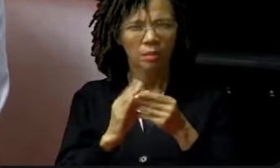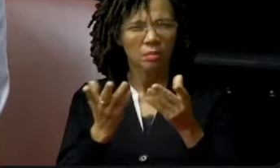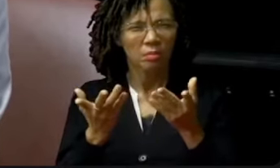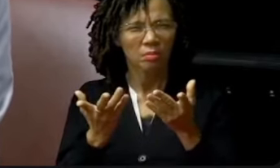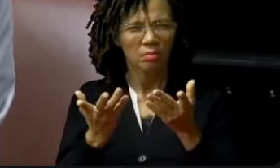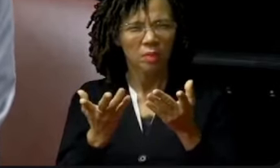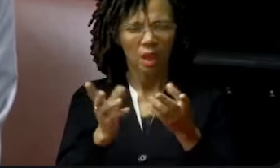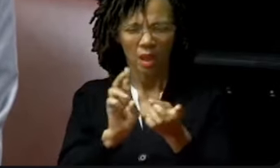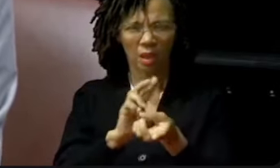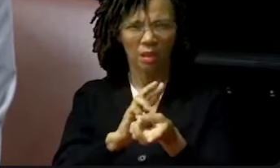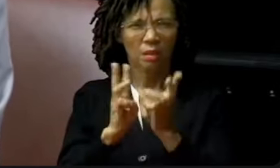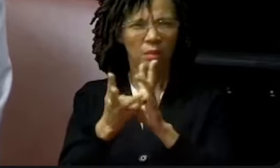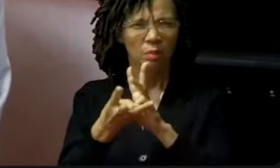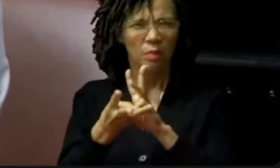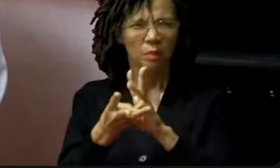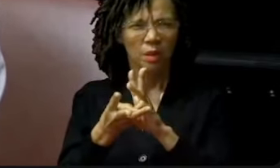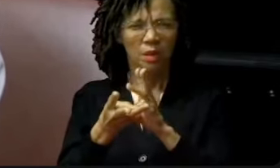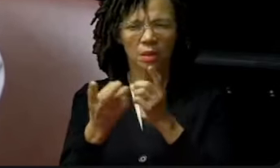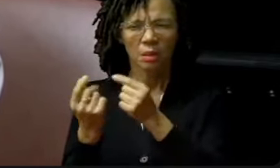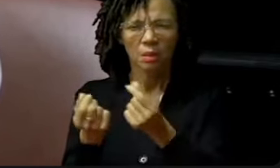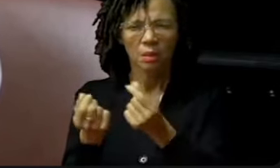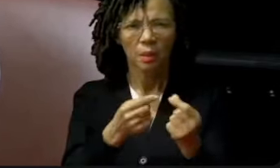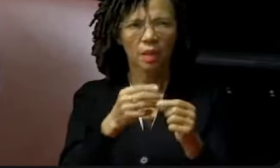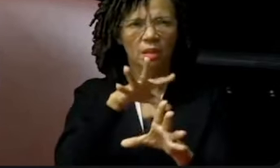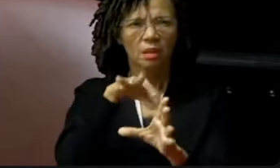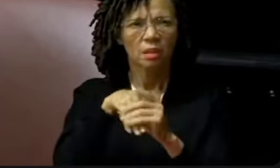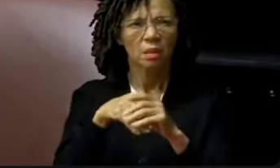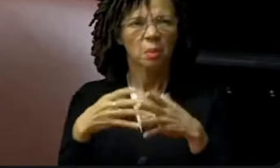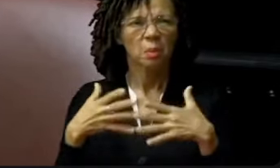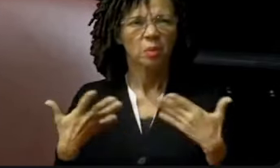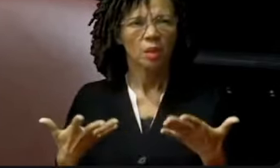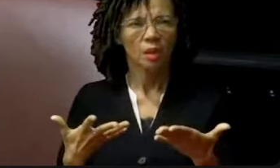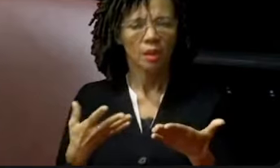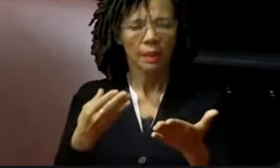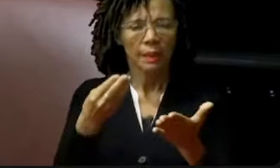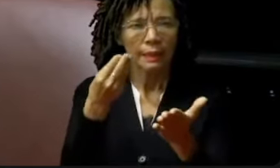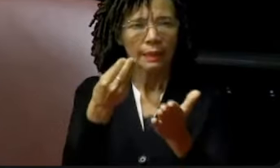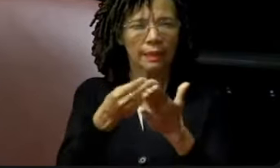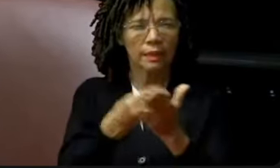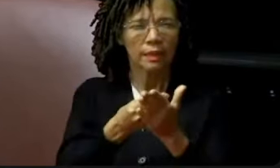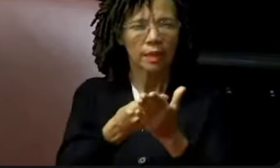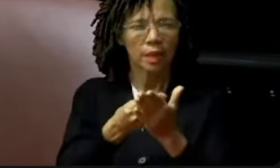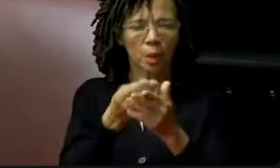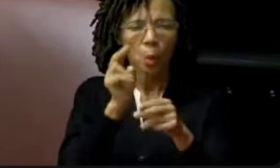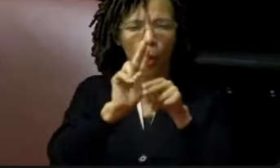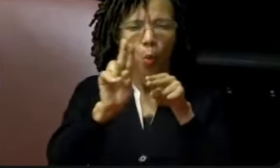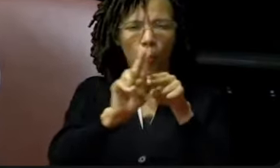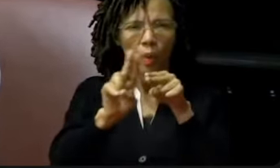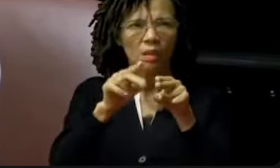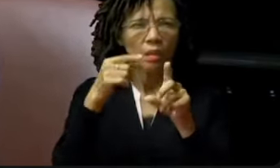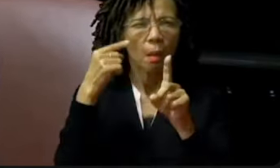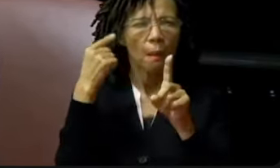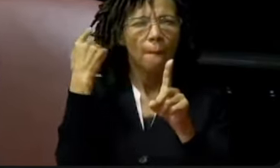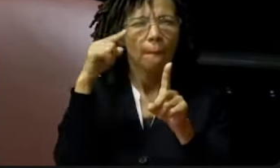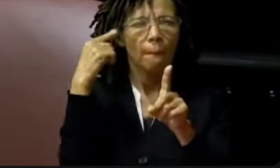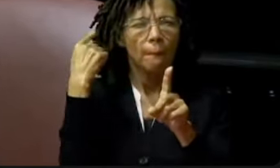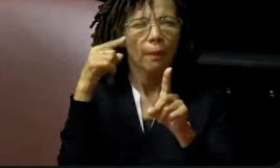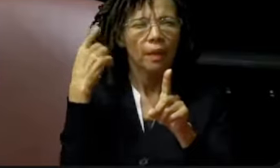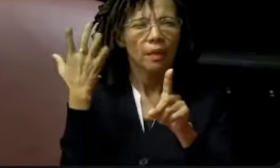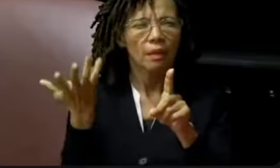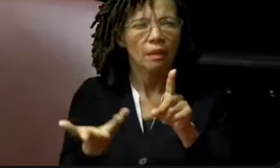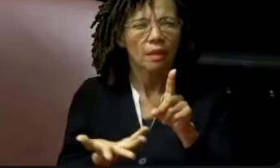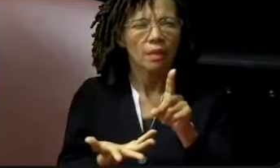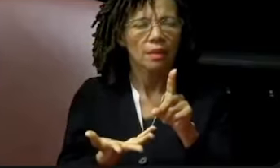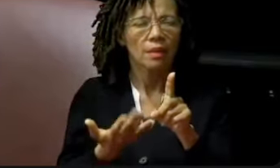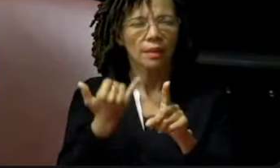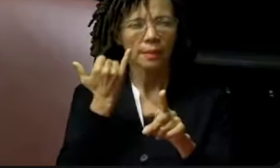cambio climático. Y estamos hablando, presidente, que se van a usar